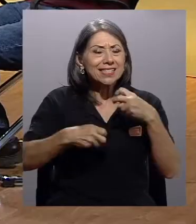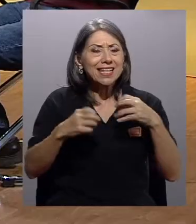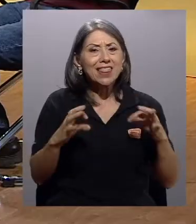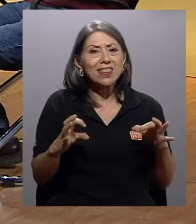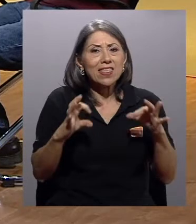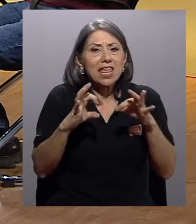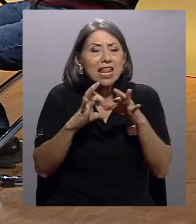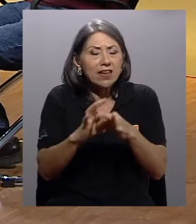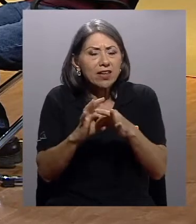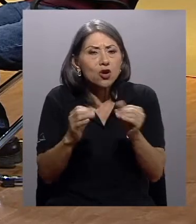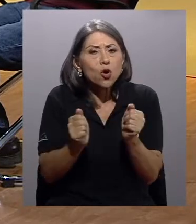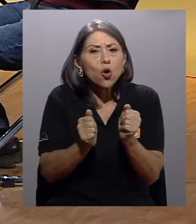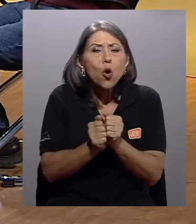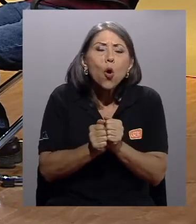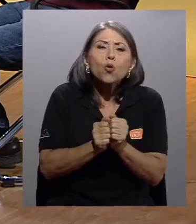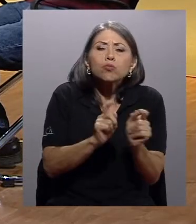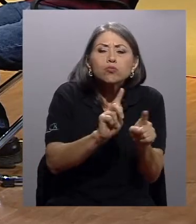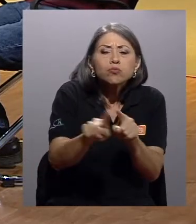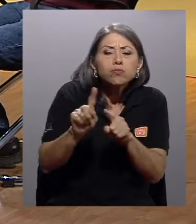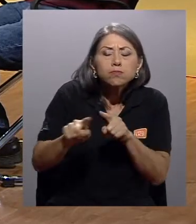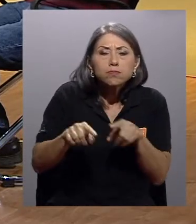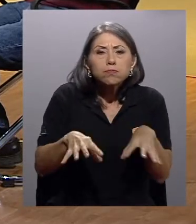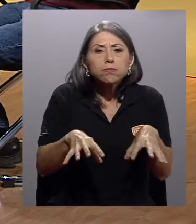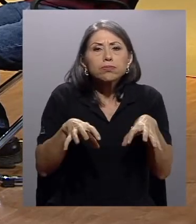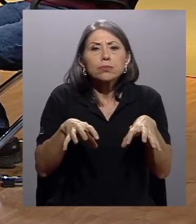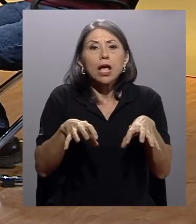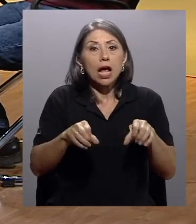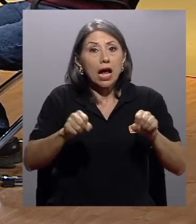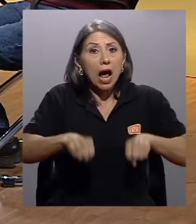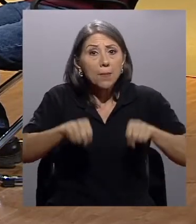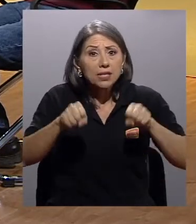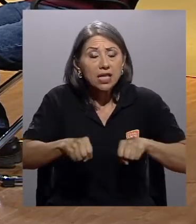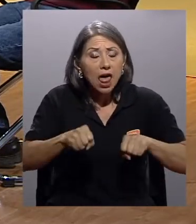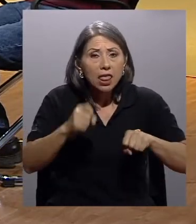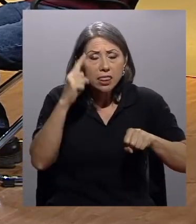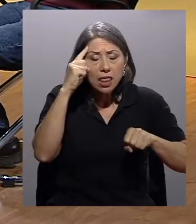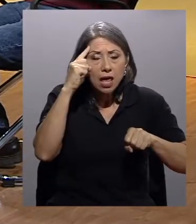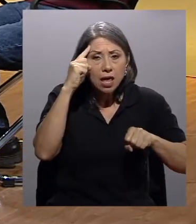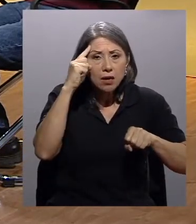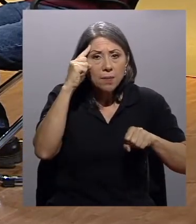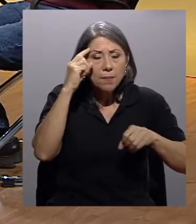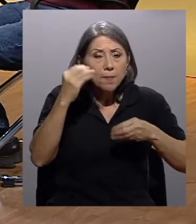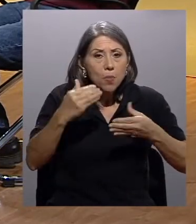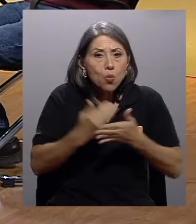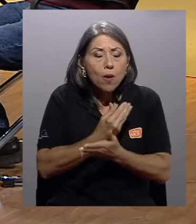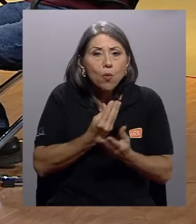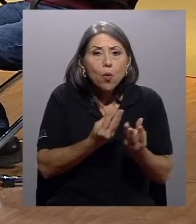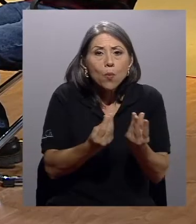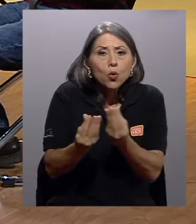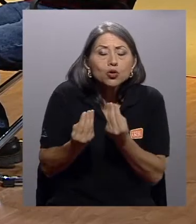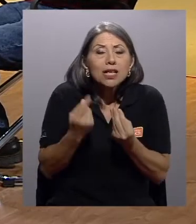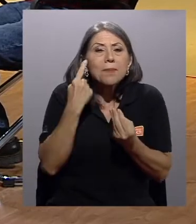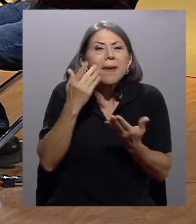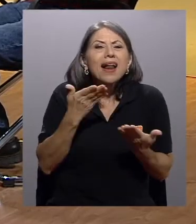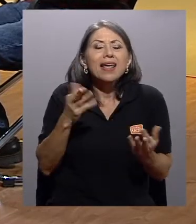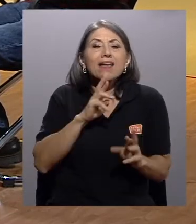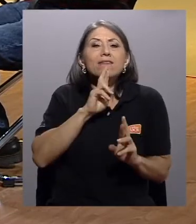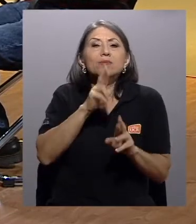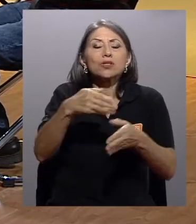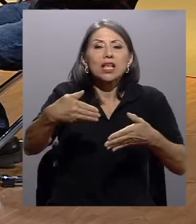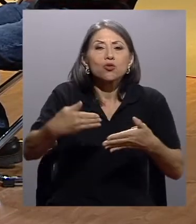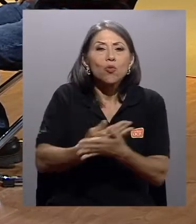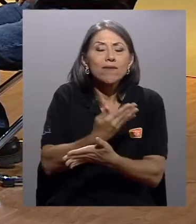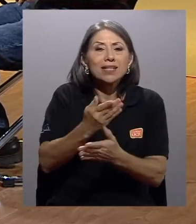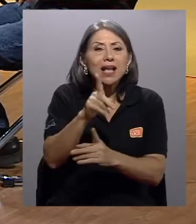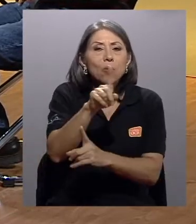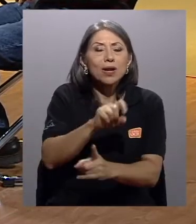un juego de tensiones, ¿verdad? Y la capacidad de producir pensamiento nuevo para dar respuestas nuevas